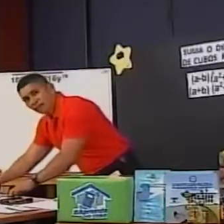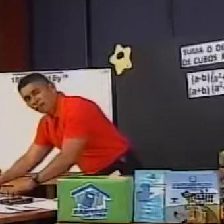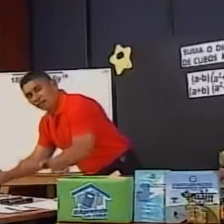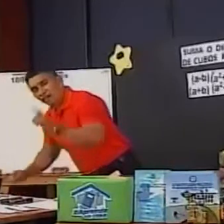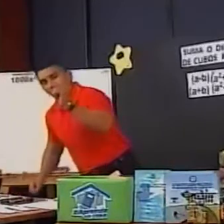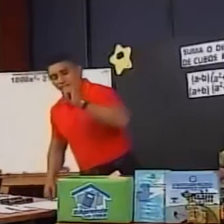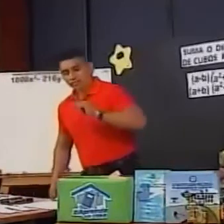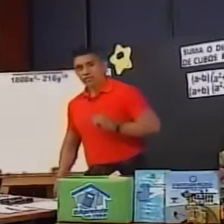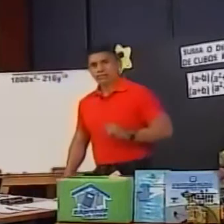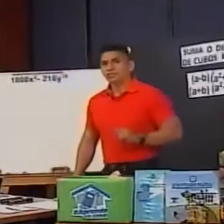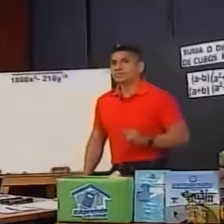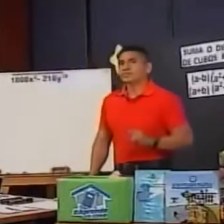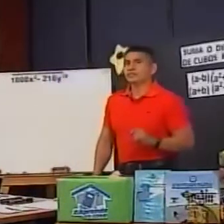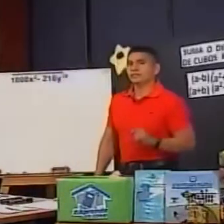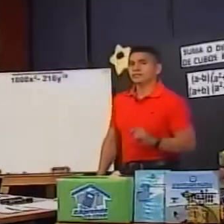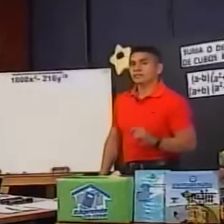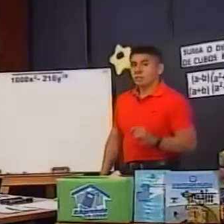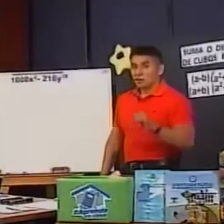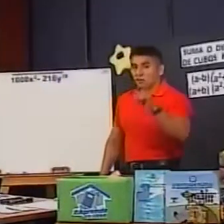Claro,